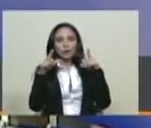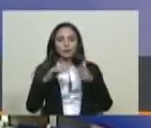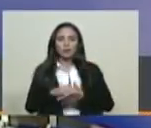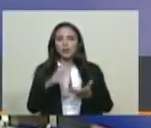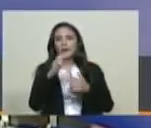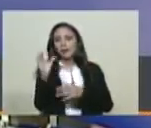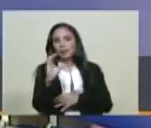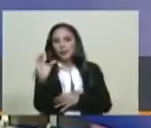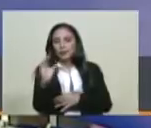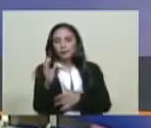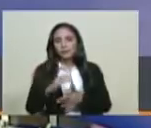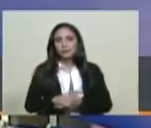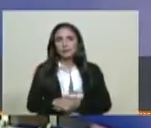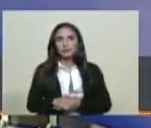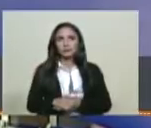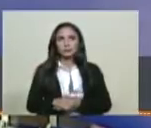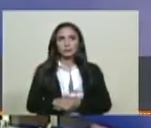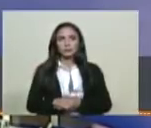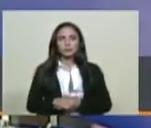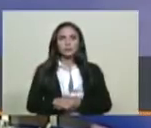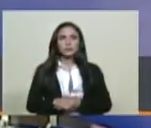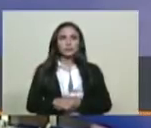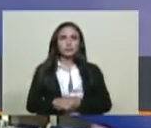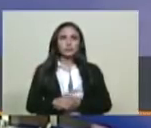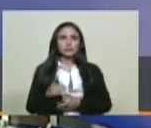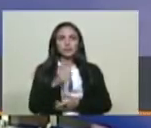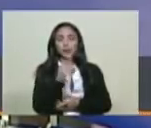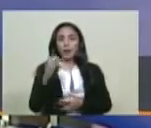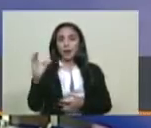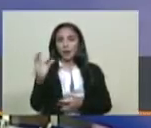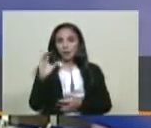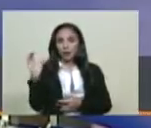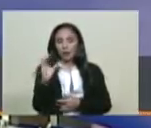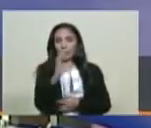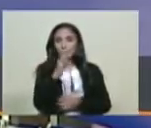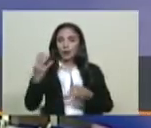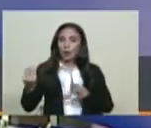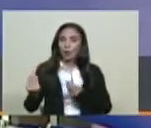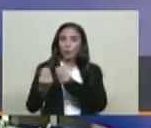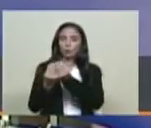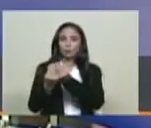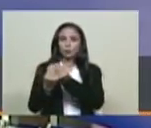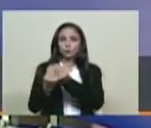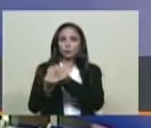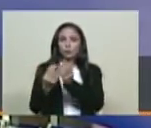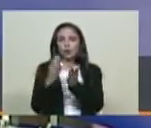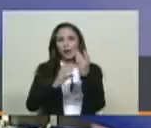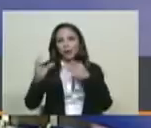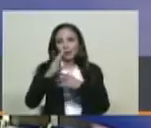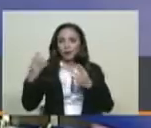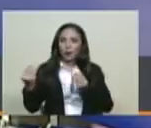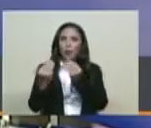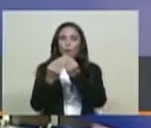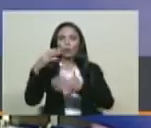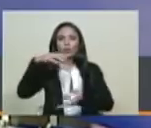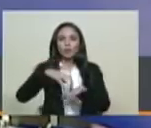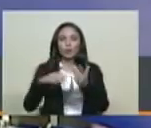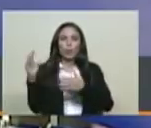Caracas, bueno, al final se conformó en una vasta región, la Gran Caracas y el estado